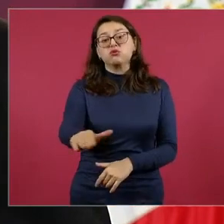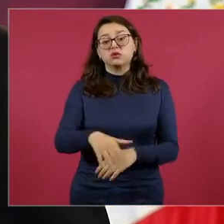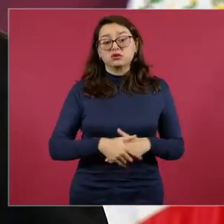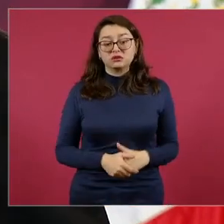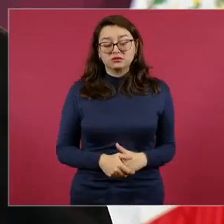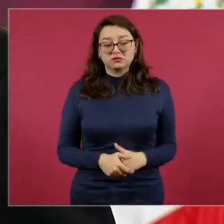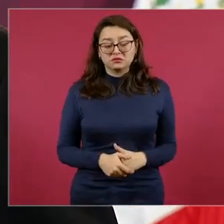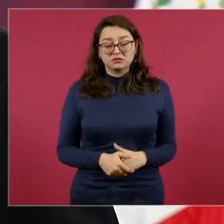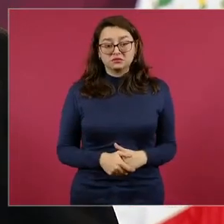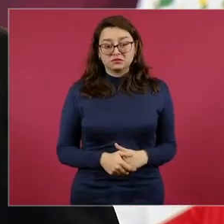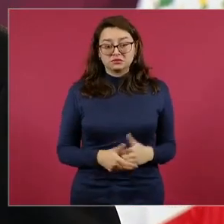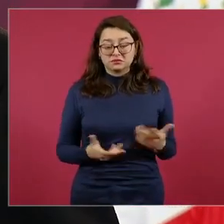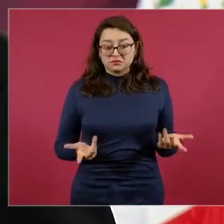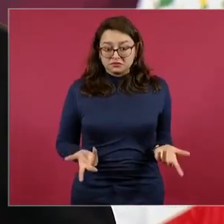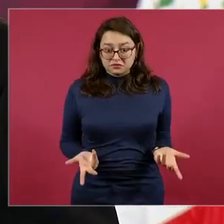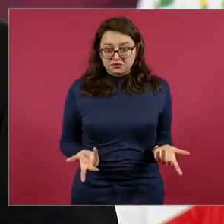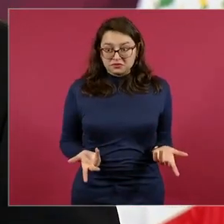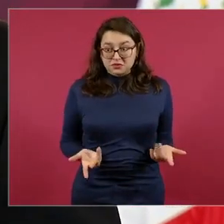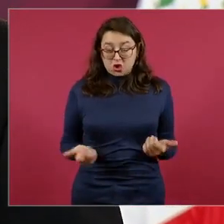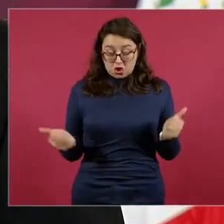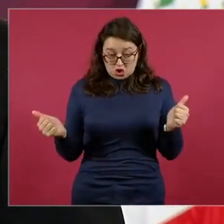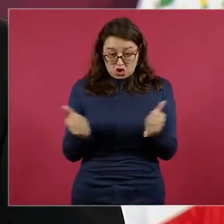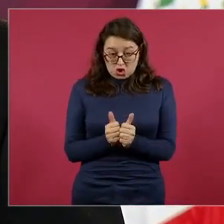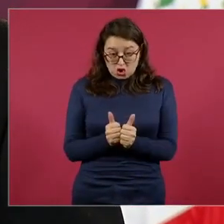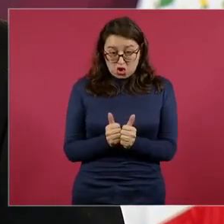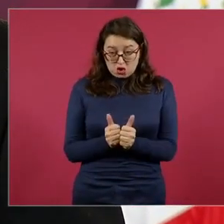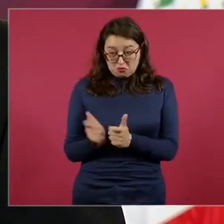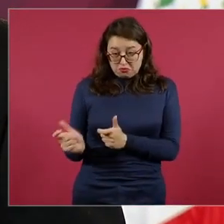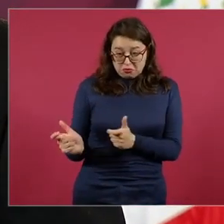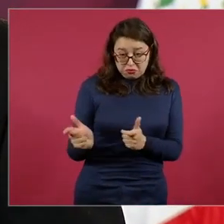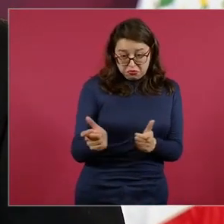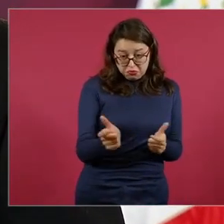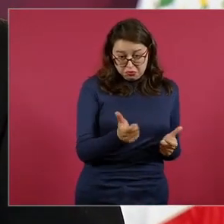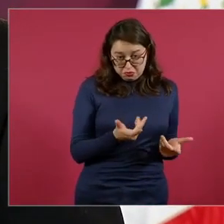¿Y ustedes creen que se ponen a ver